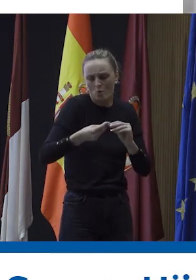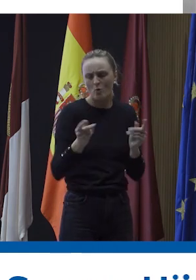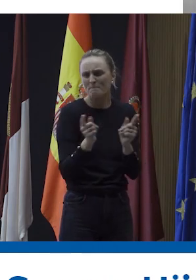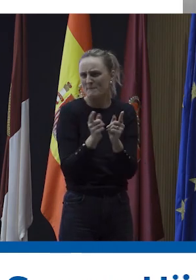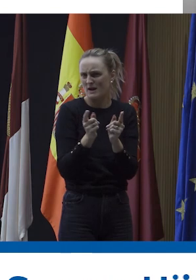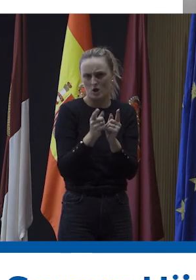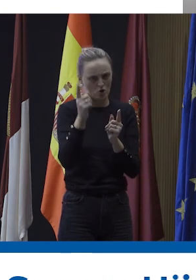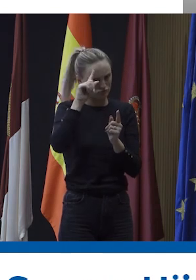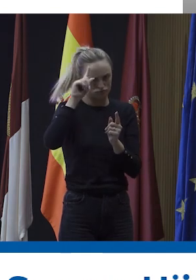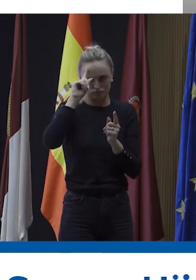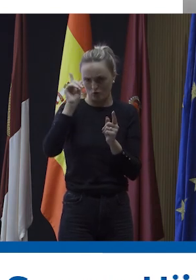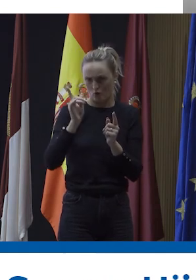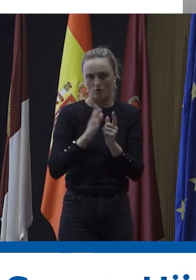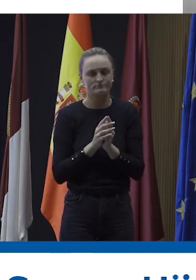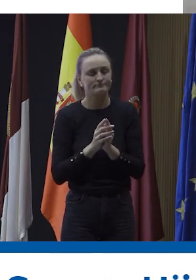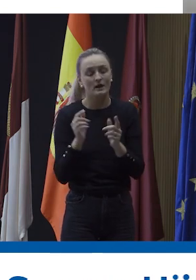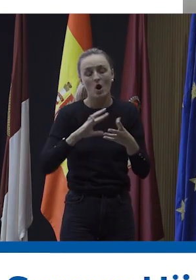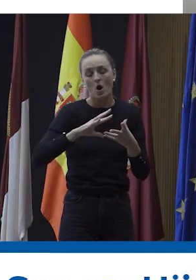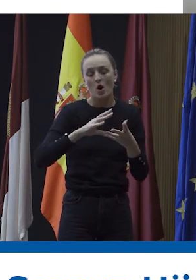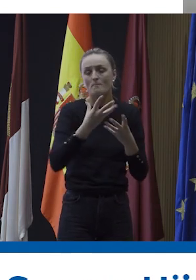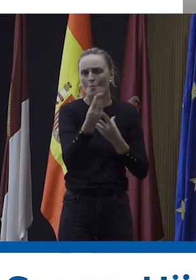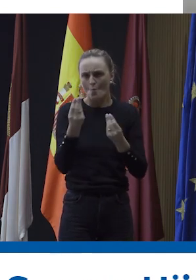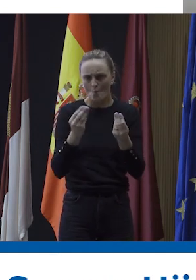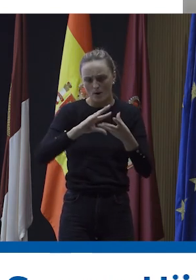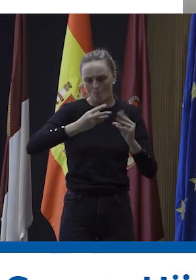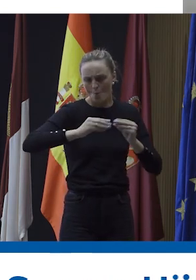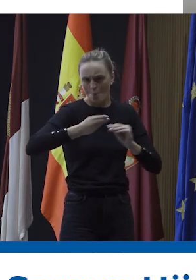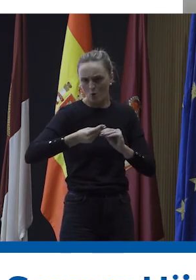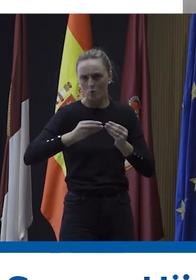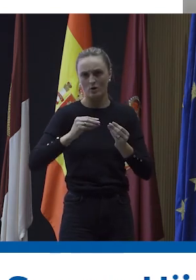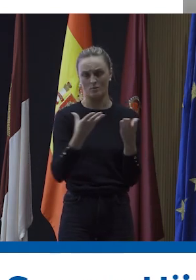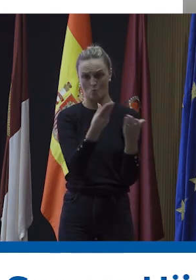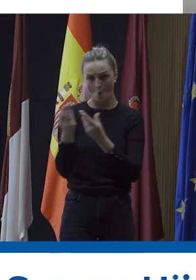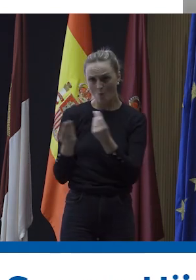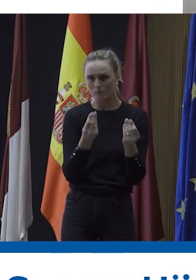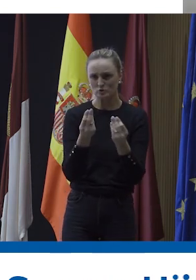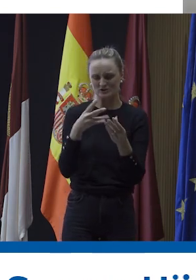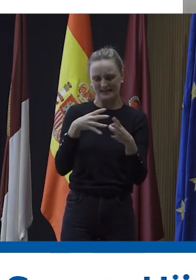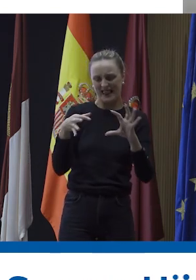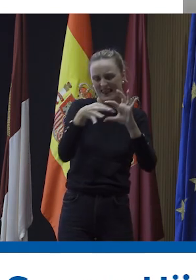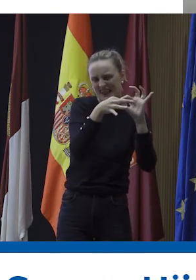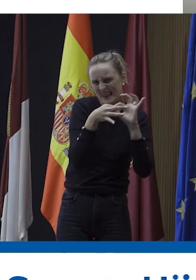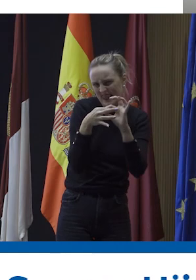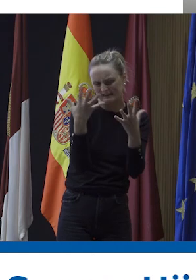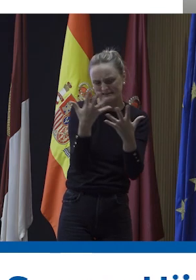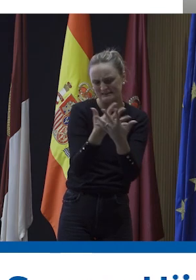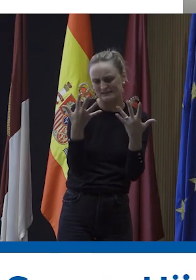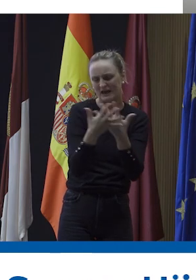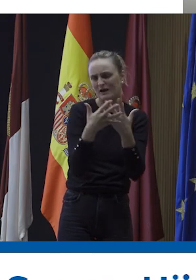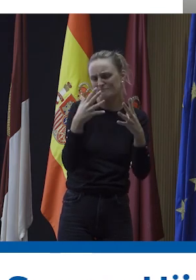es un grupo de muchos músculos que están entramados de una forma